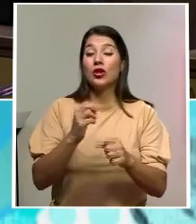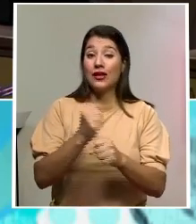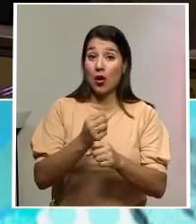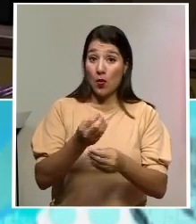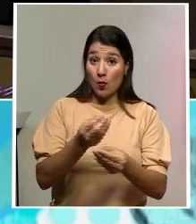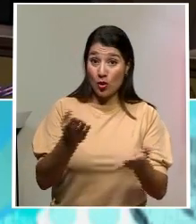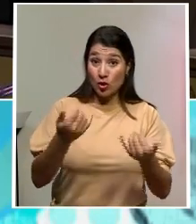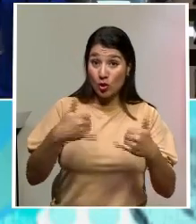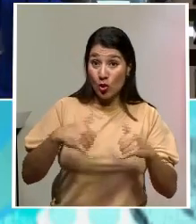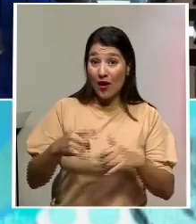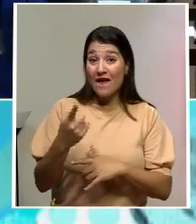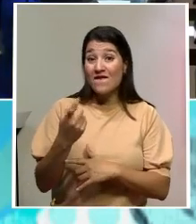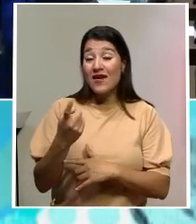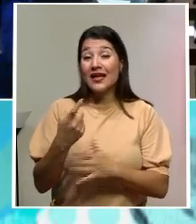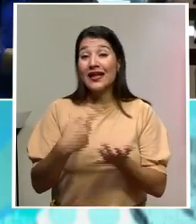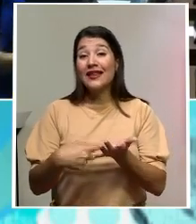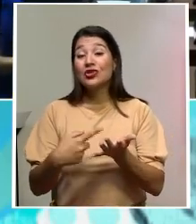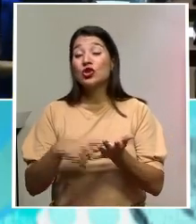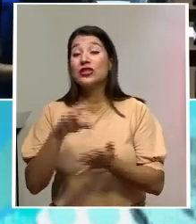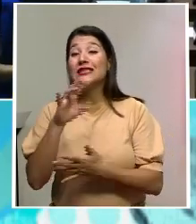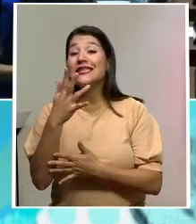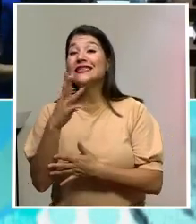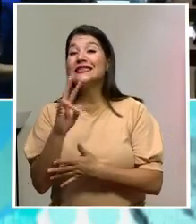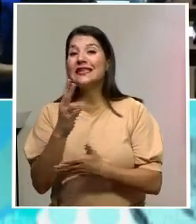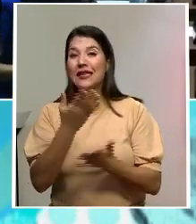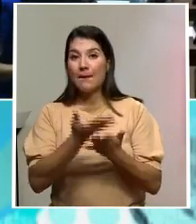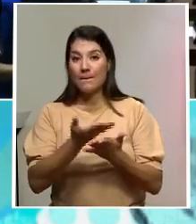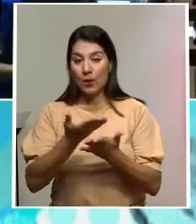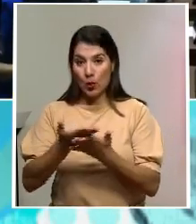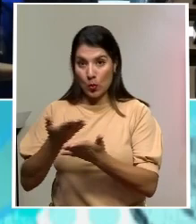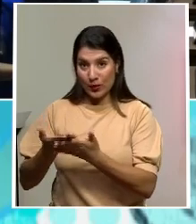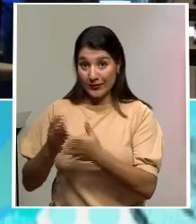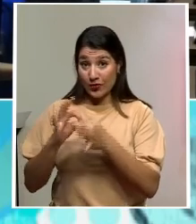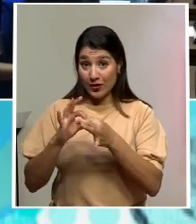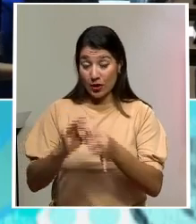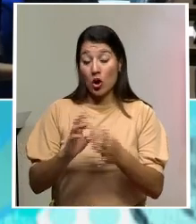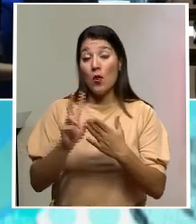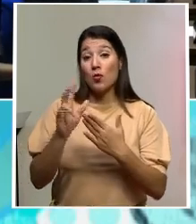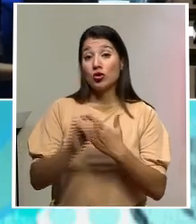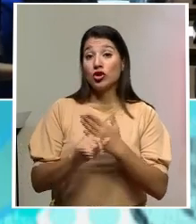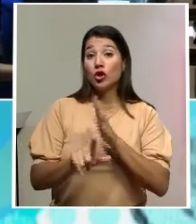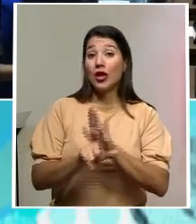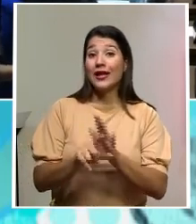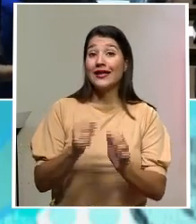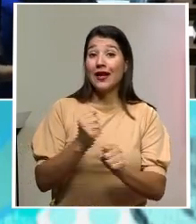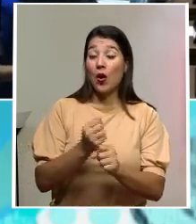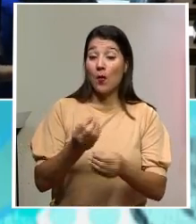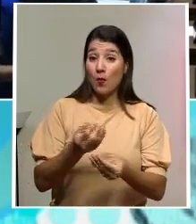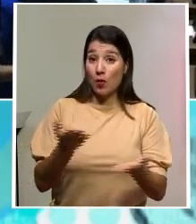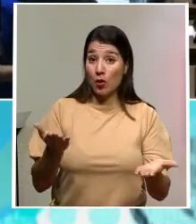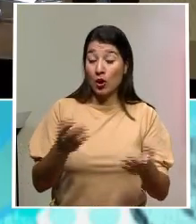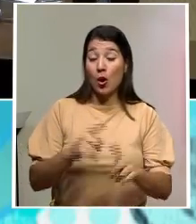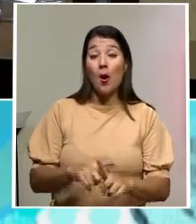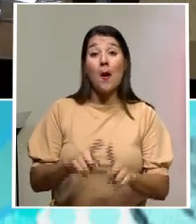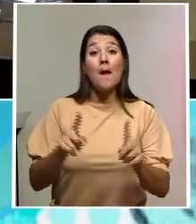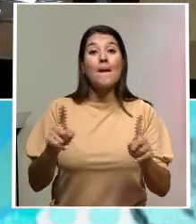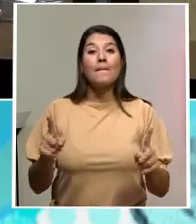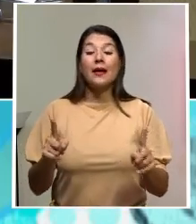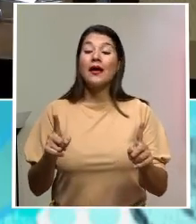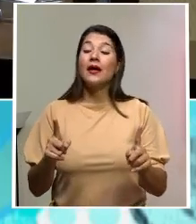por parte de los congresistas, pero también ellos ya están pues como, digámoslo así, un paso